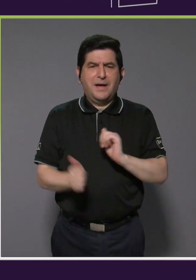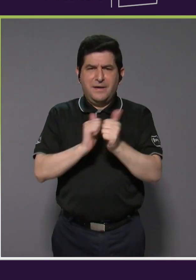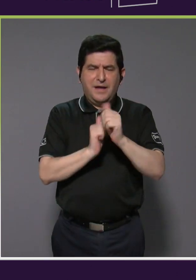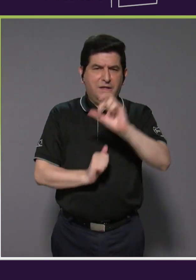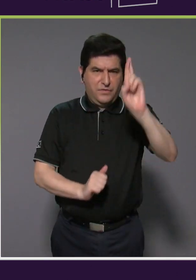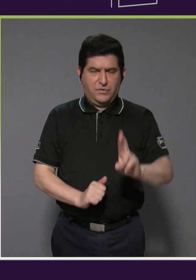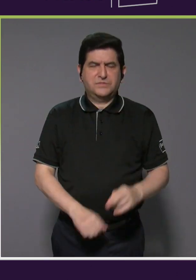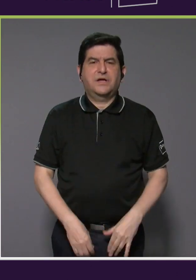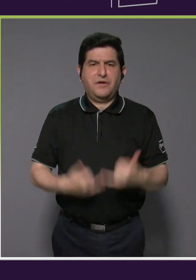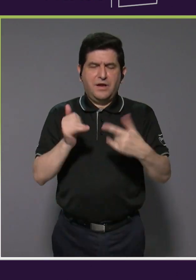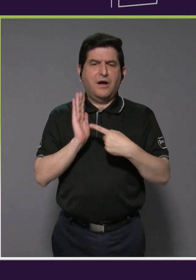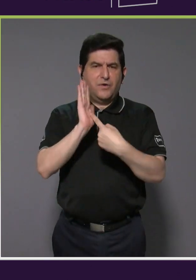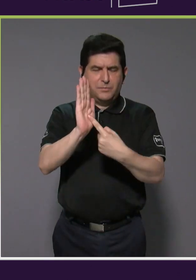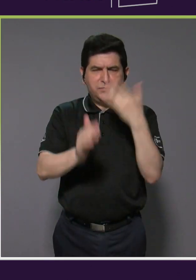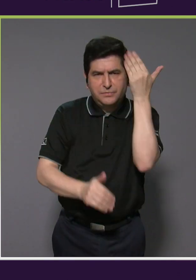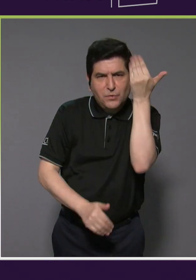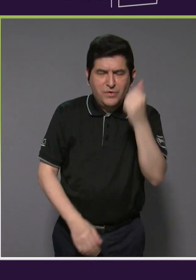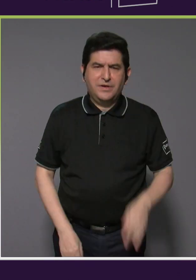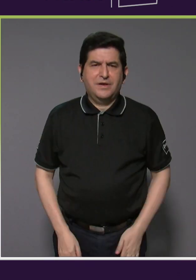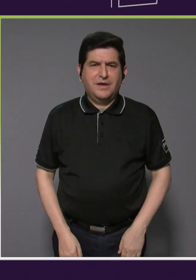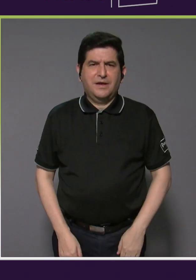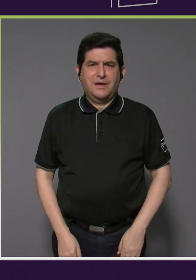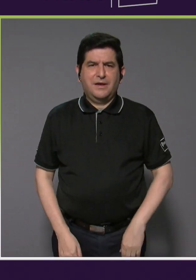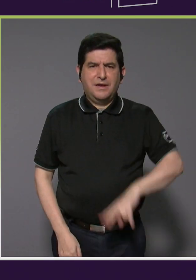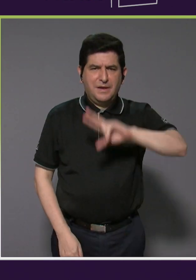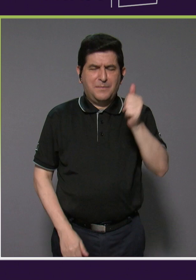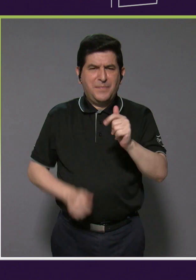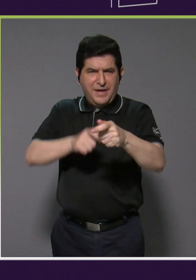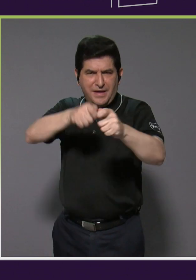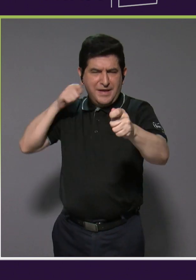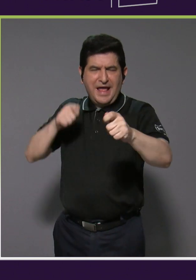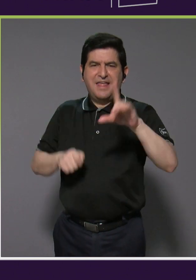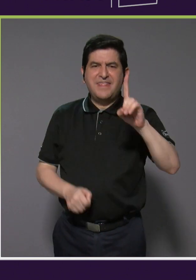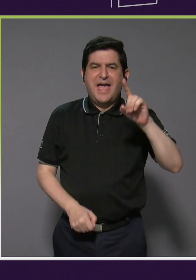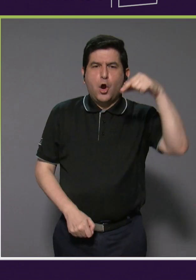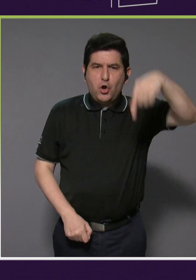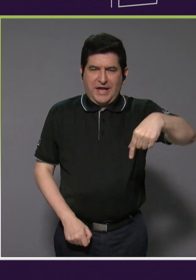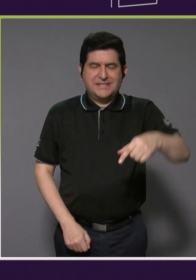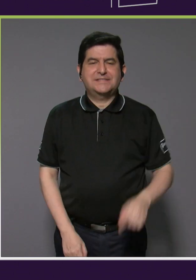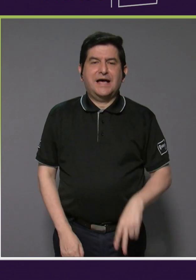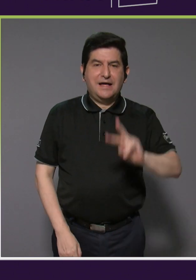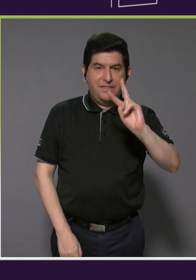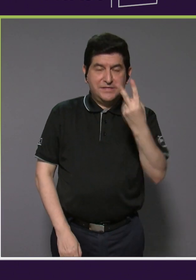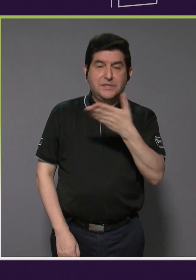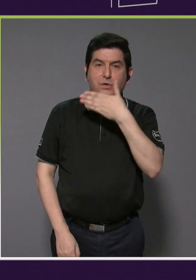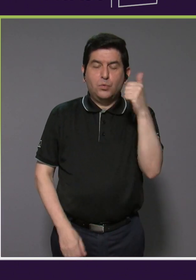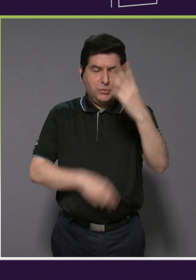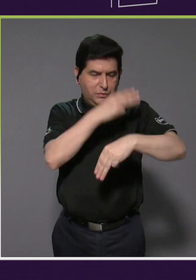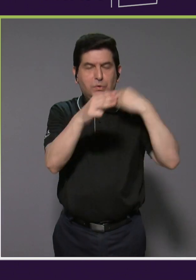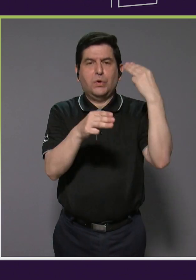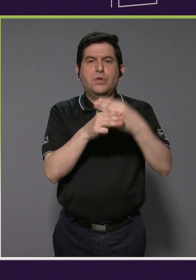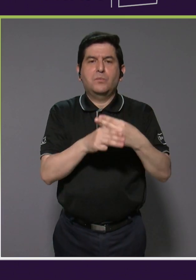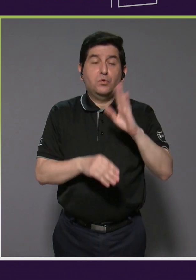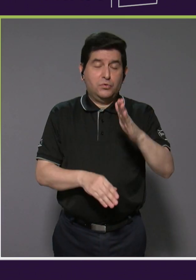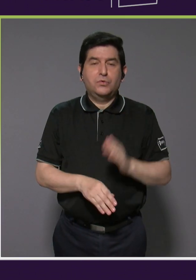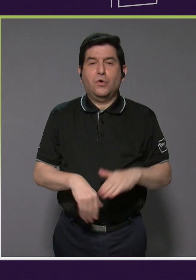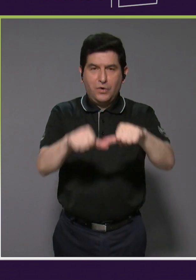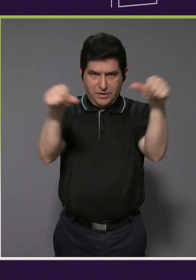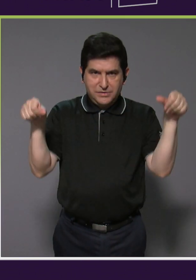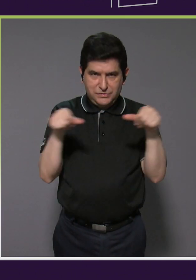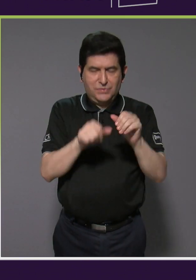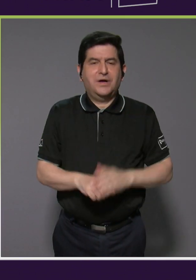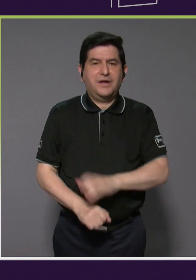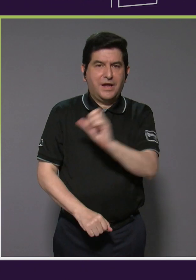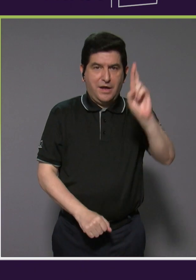y a continuación te contamos por qué. El paratirador con arco Diego Quesada se convirtió en el segundo mejor del mundo en su disciplina,